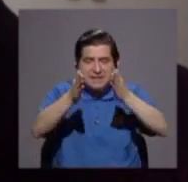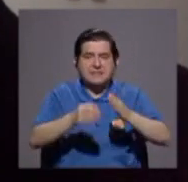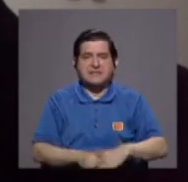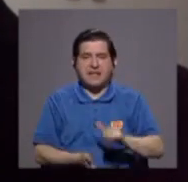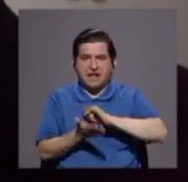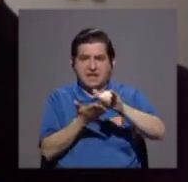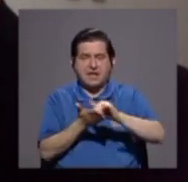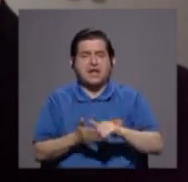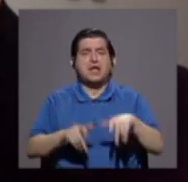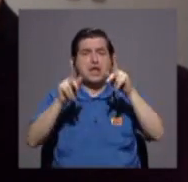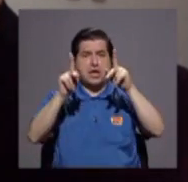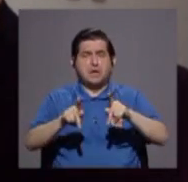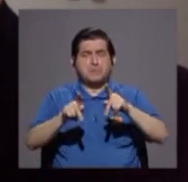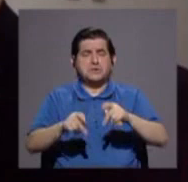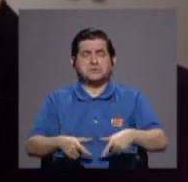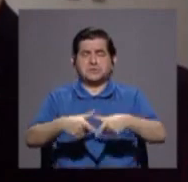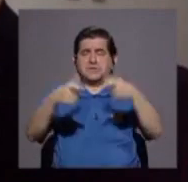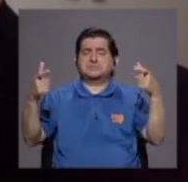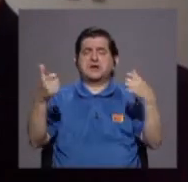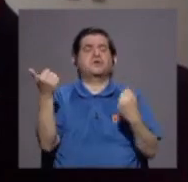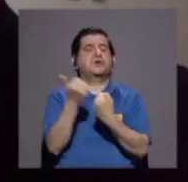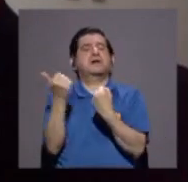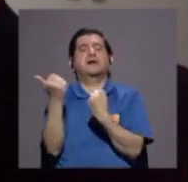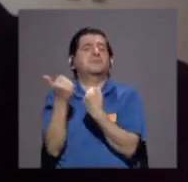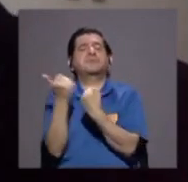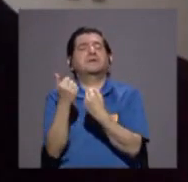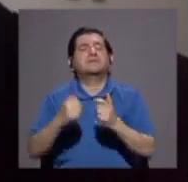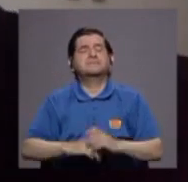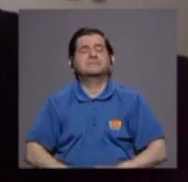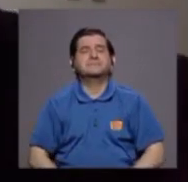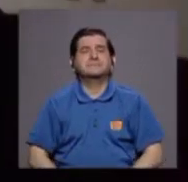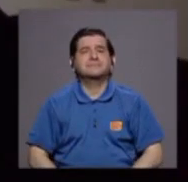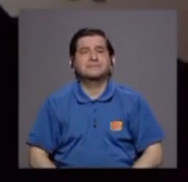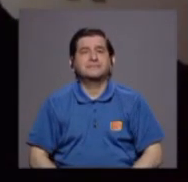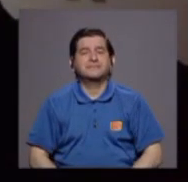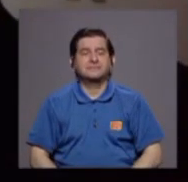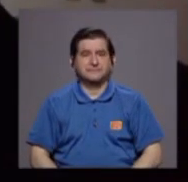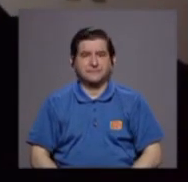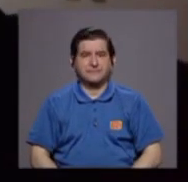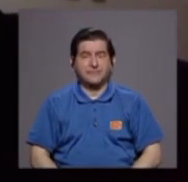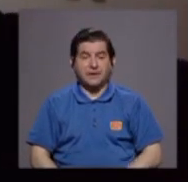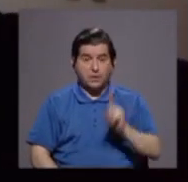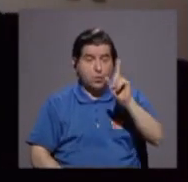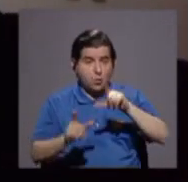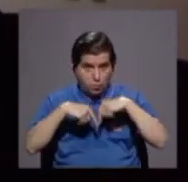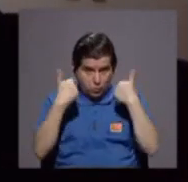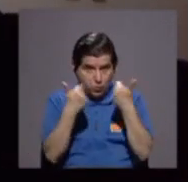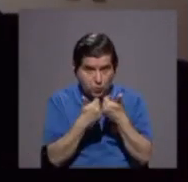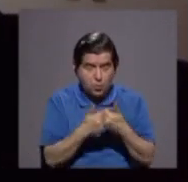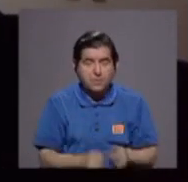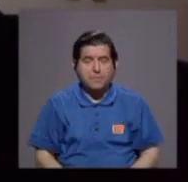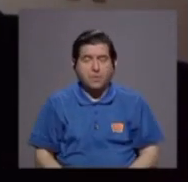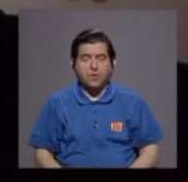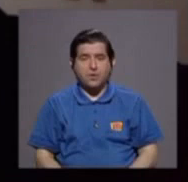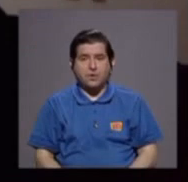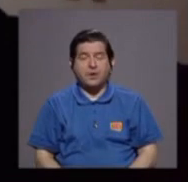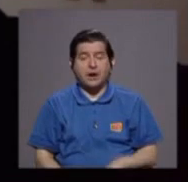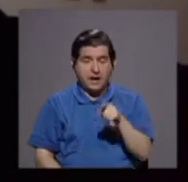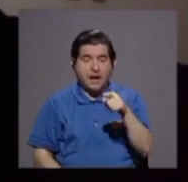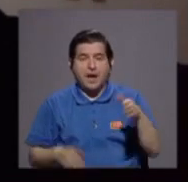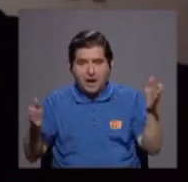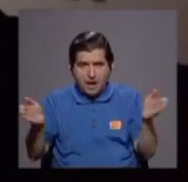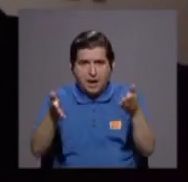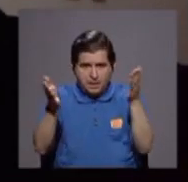lo iba a seguir la mayor parte de su electorado. Y por otro lado, hay un sector prodemócrata muy